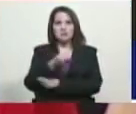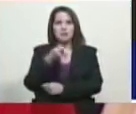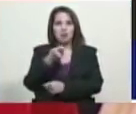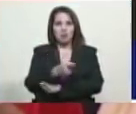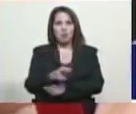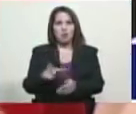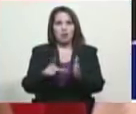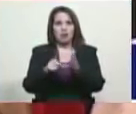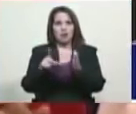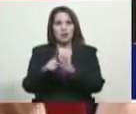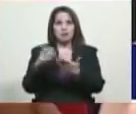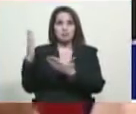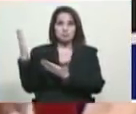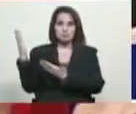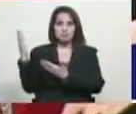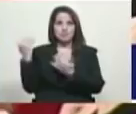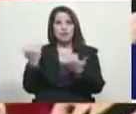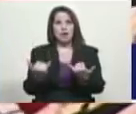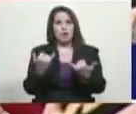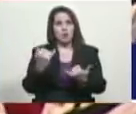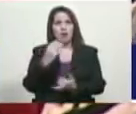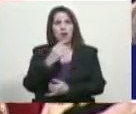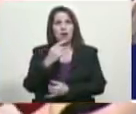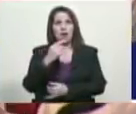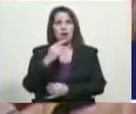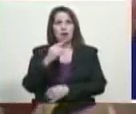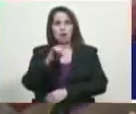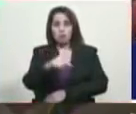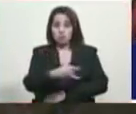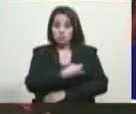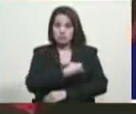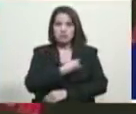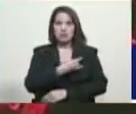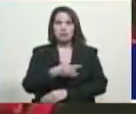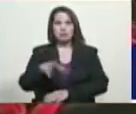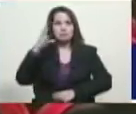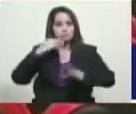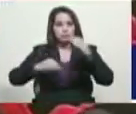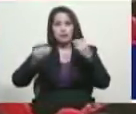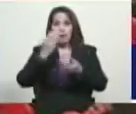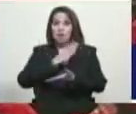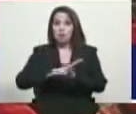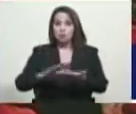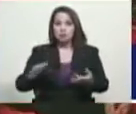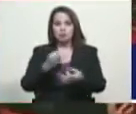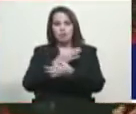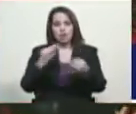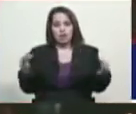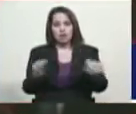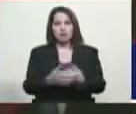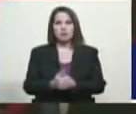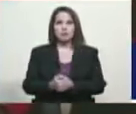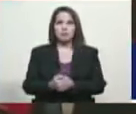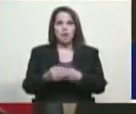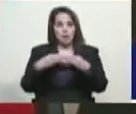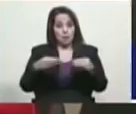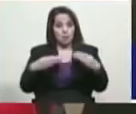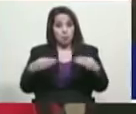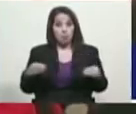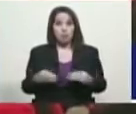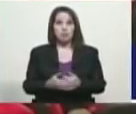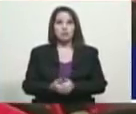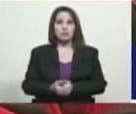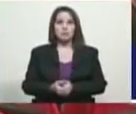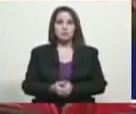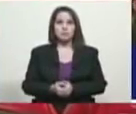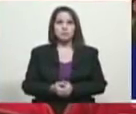y va rumbo a los estudios universitarios gratuitos. De calidad, estudios públicos,